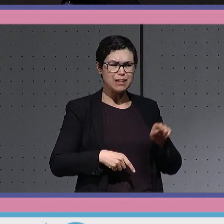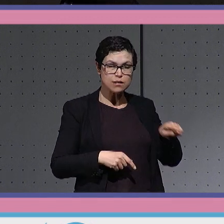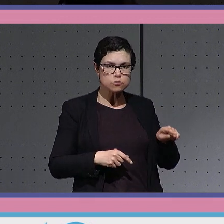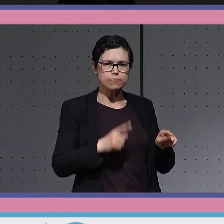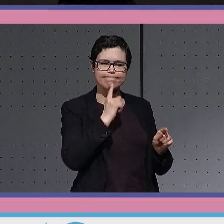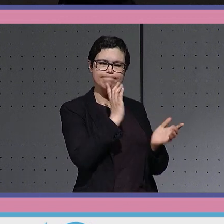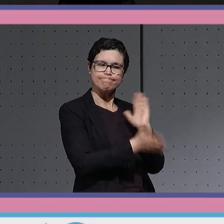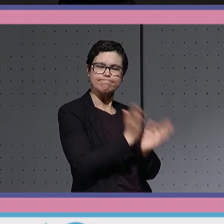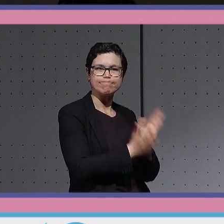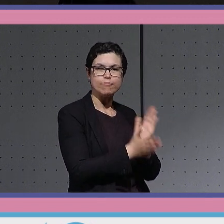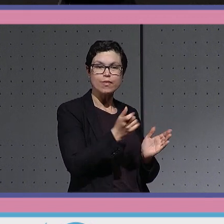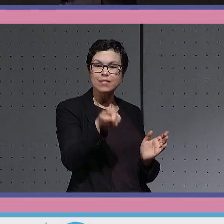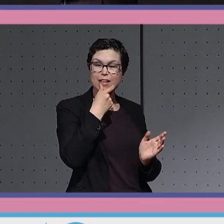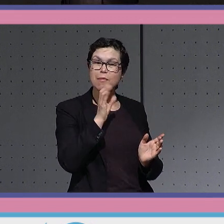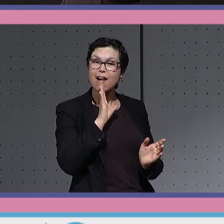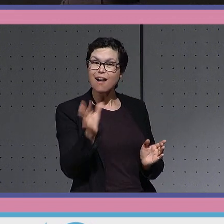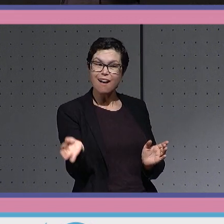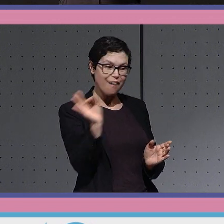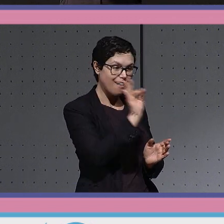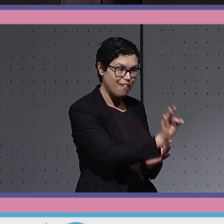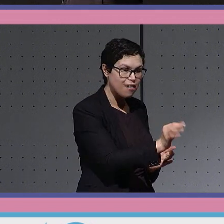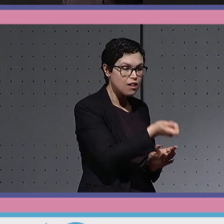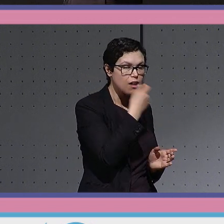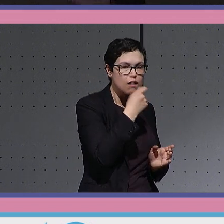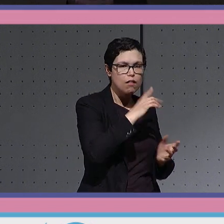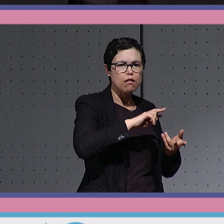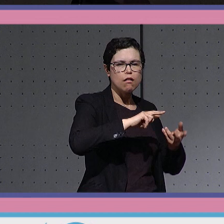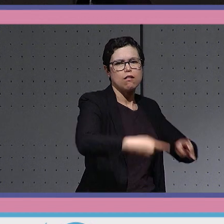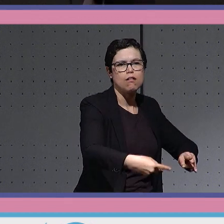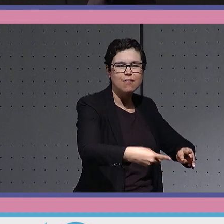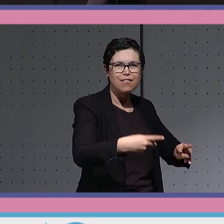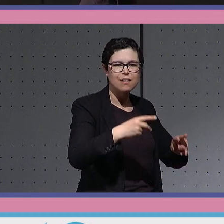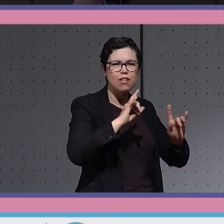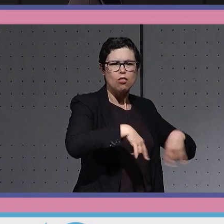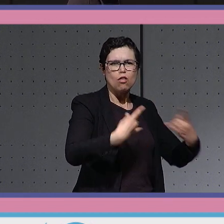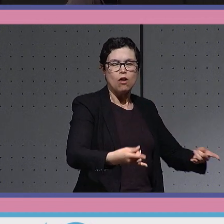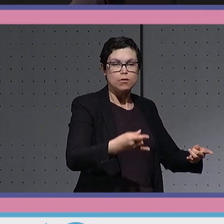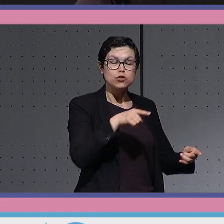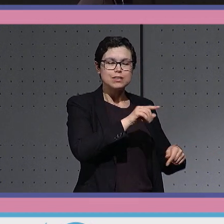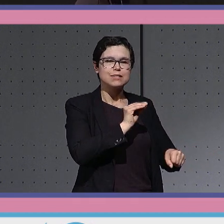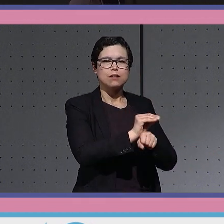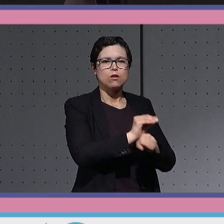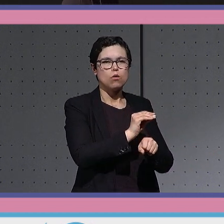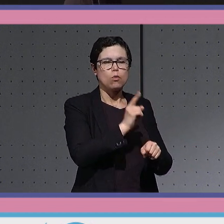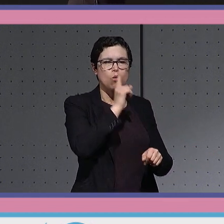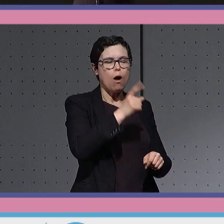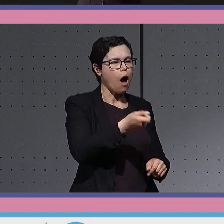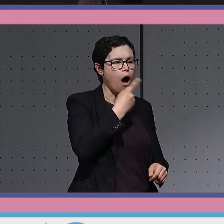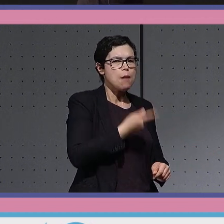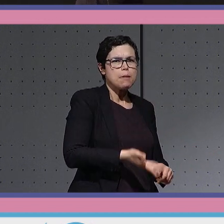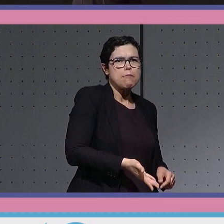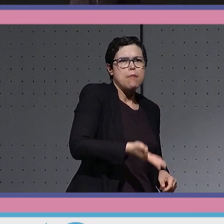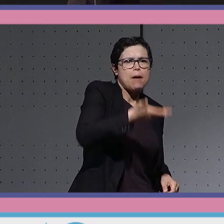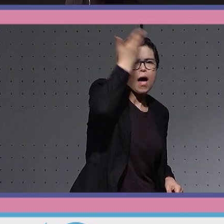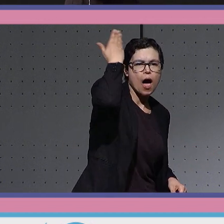para los que funcionan mejor estas medicinas, pero a veces esos son efectos secundarios de los tratamientos. Y hay que ser cauto, no empezar a subir las